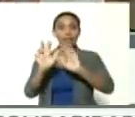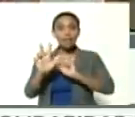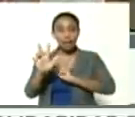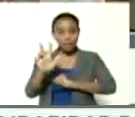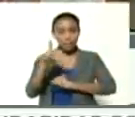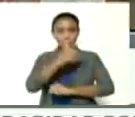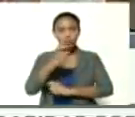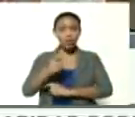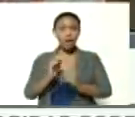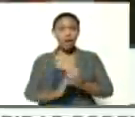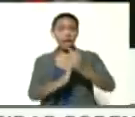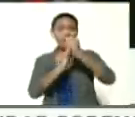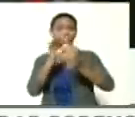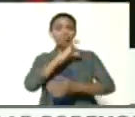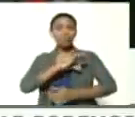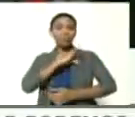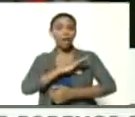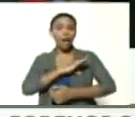sociales. Es decir,